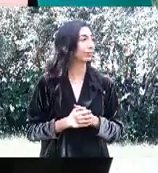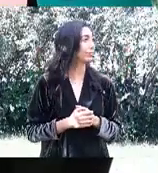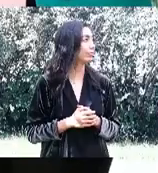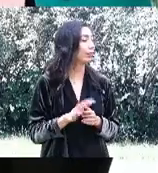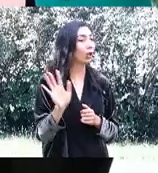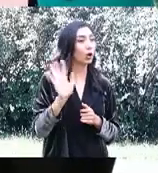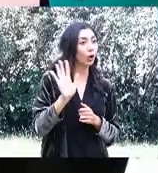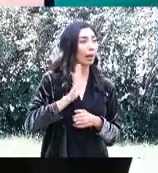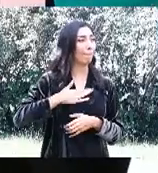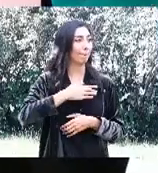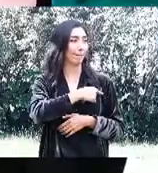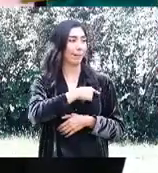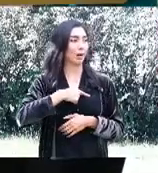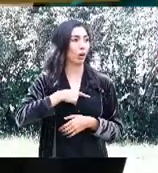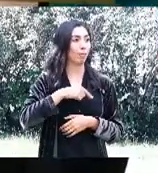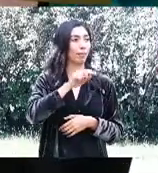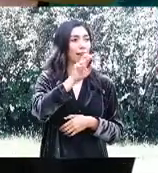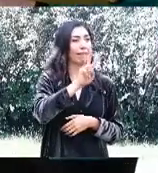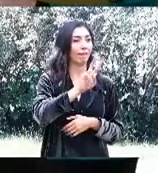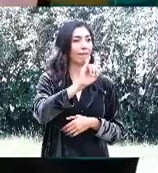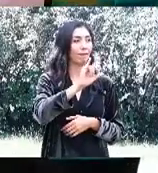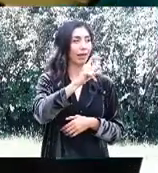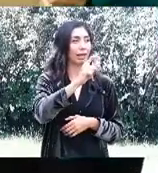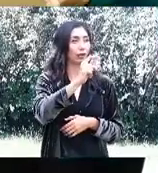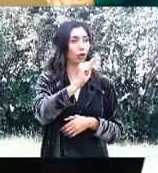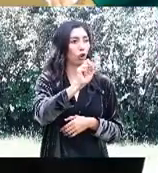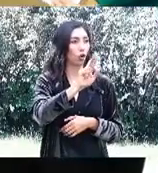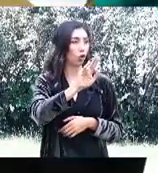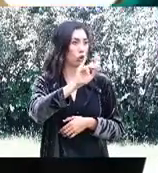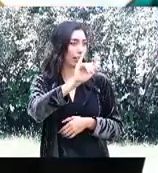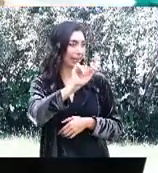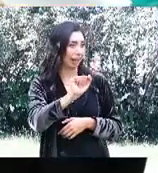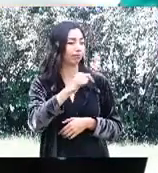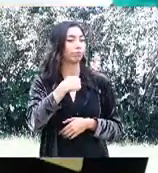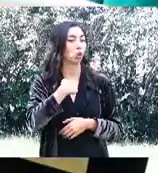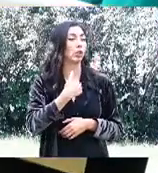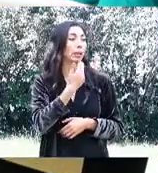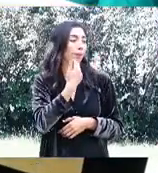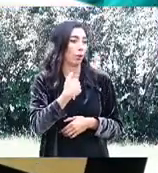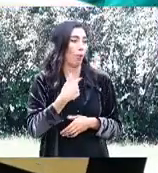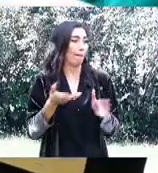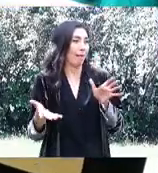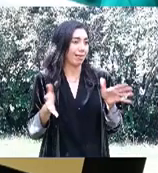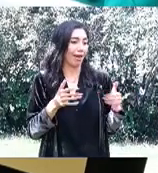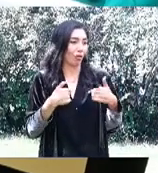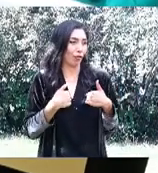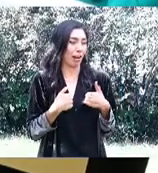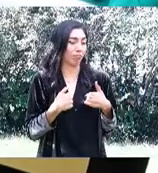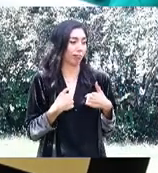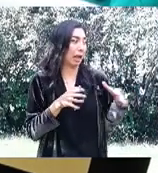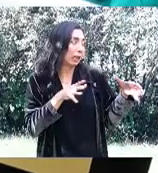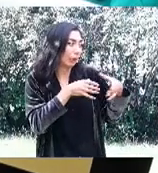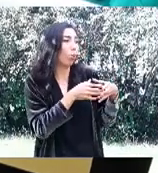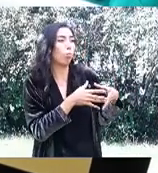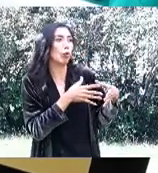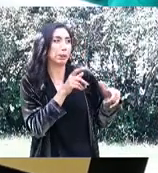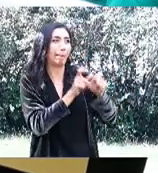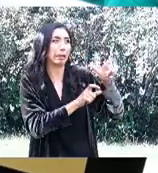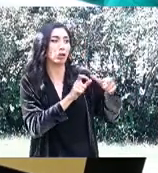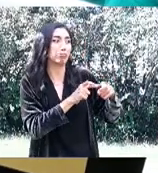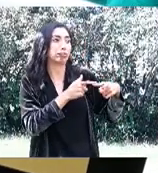Hola Mi nombre es Victoria eh soy mediadora soy parte del equipo de mediación como comentaba Natalia somos un grupo bien grande